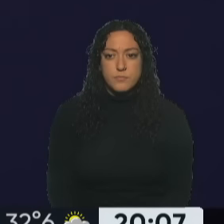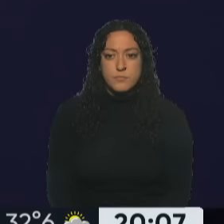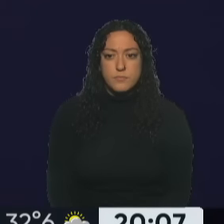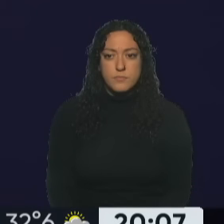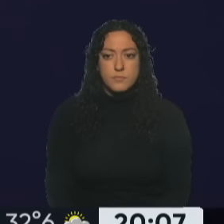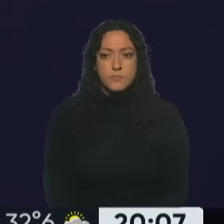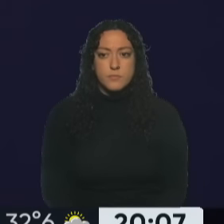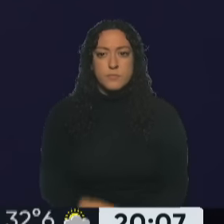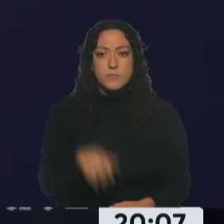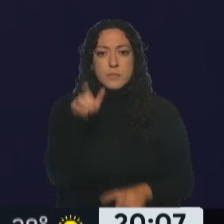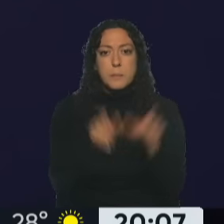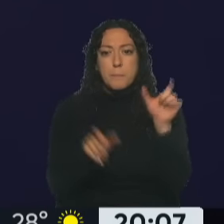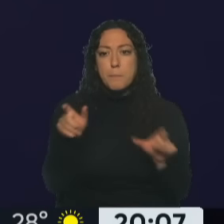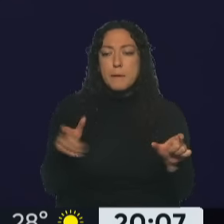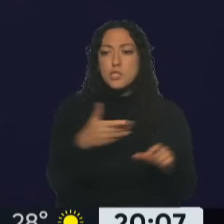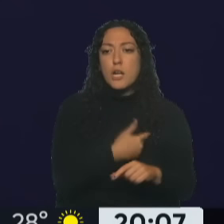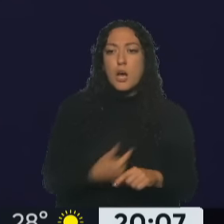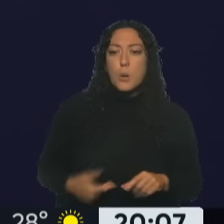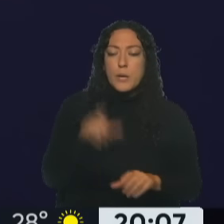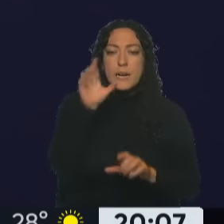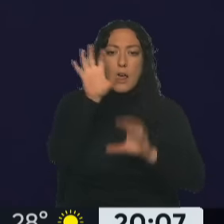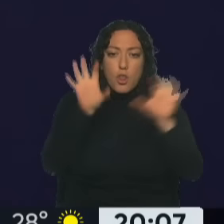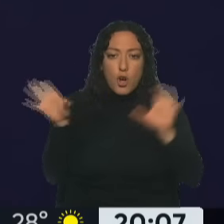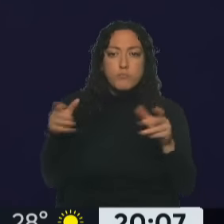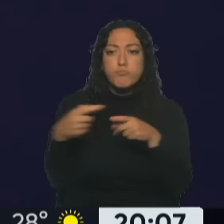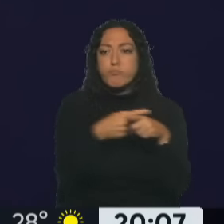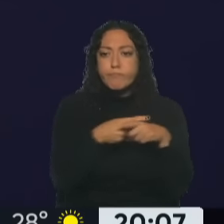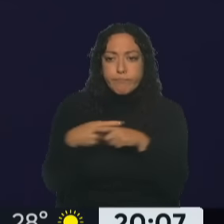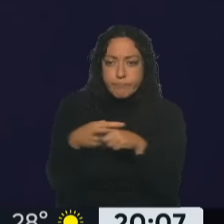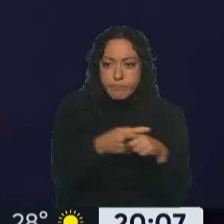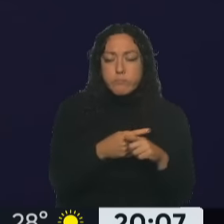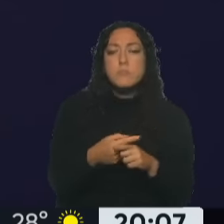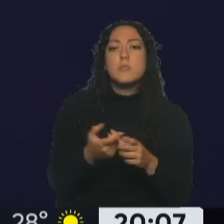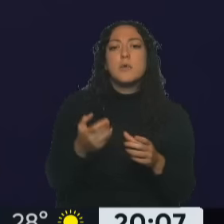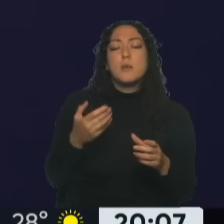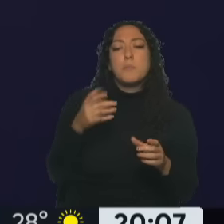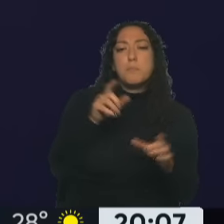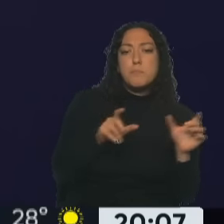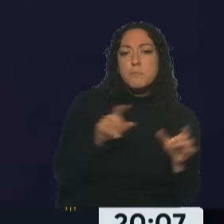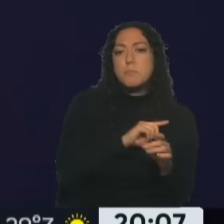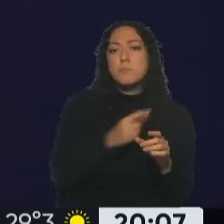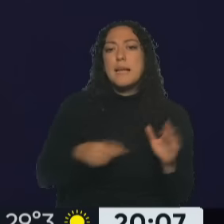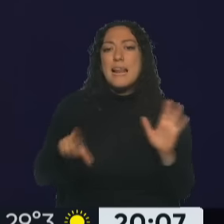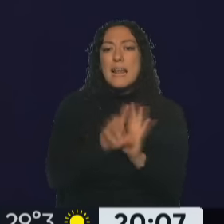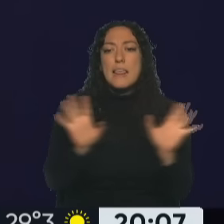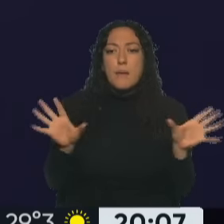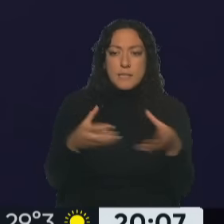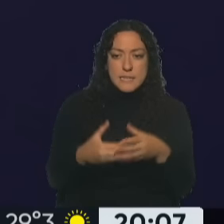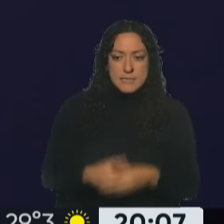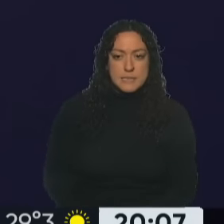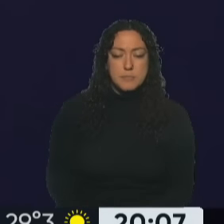con los gobernadores con los legisladores con las fuerzas productivas la ley de